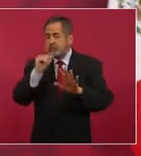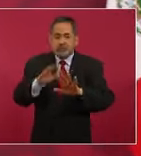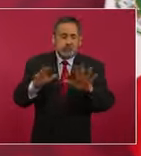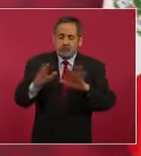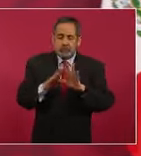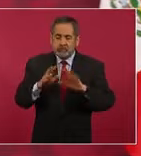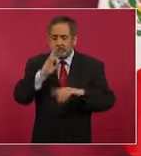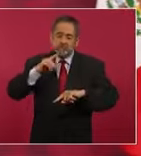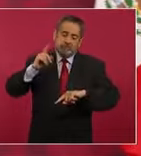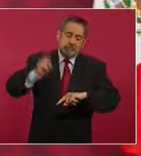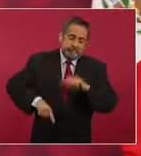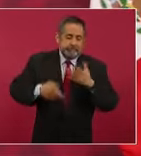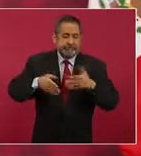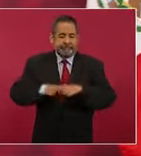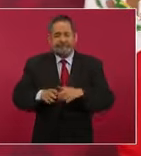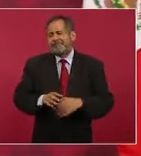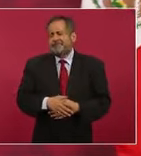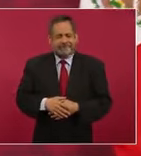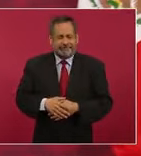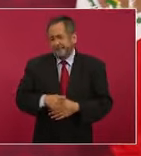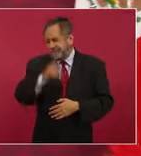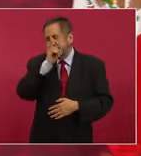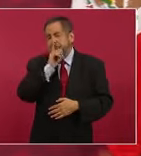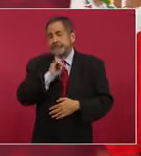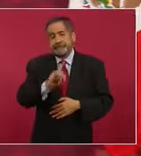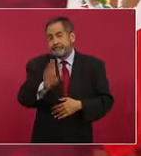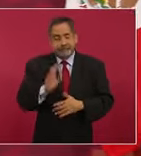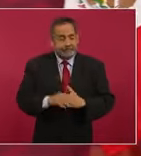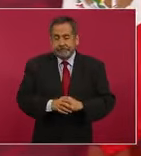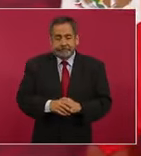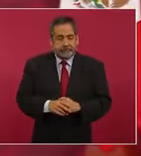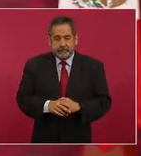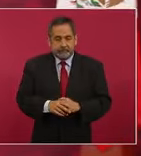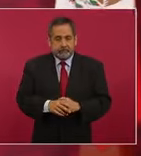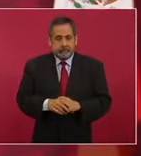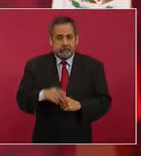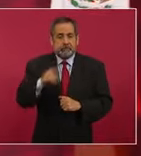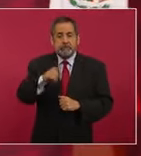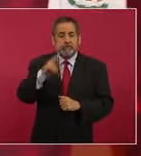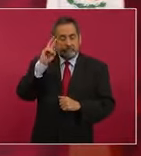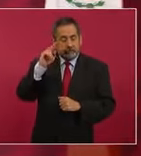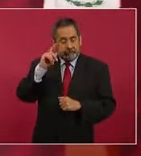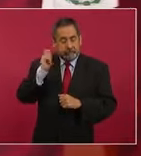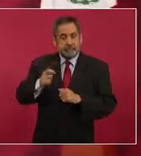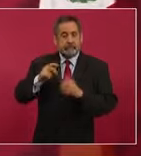Una gran mentira. Lo cierto es que proyectaron las pistas